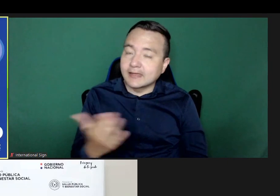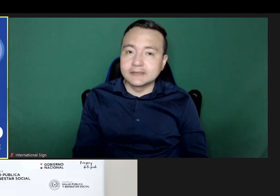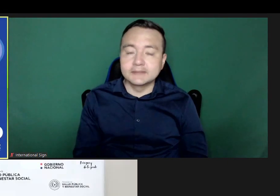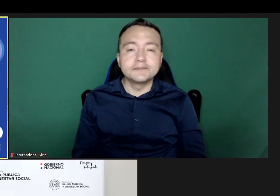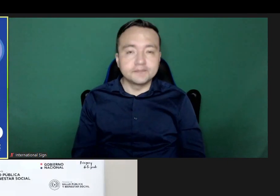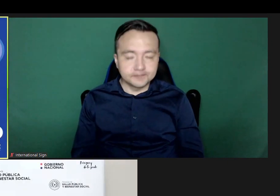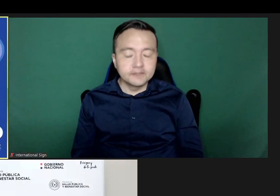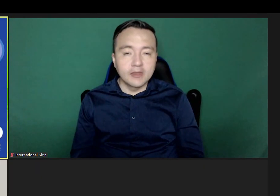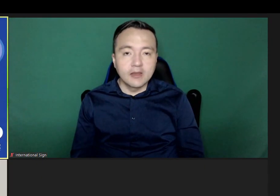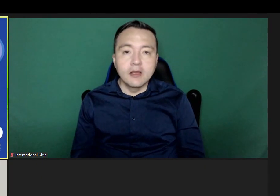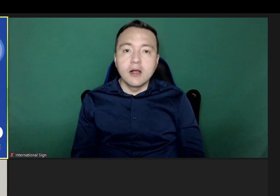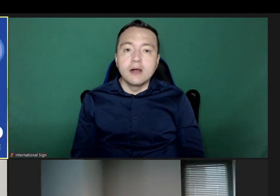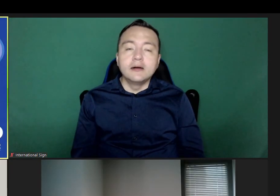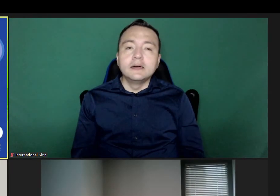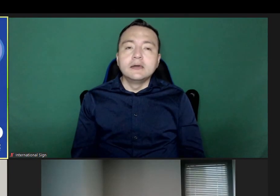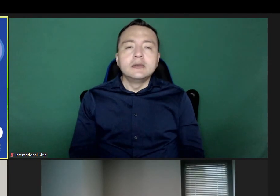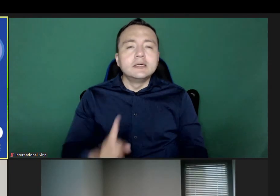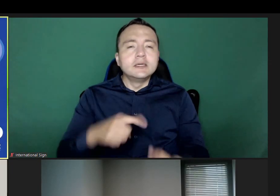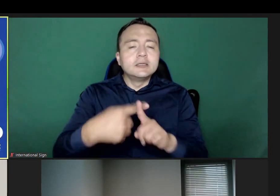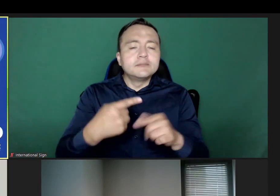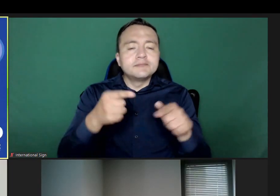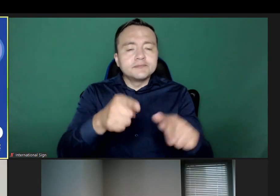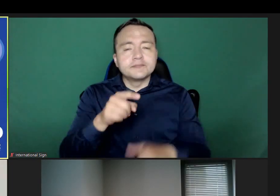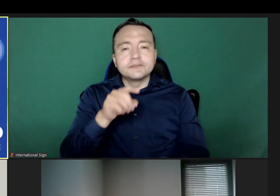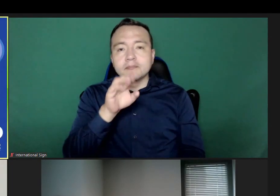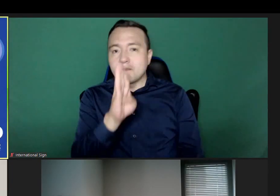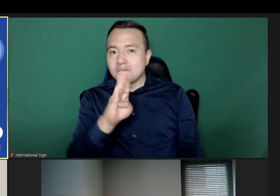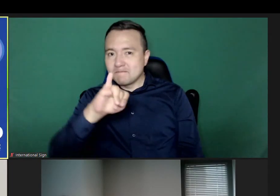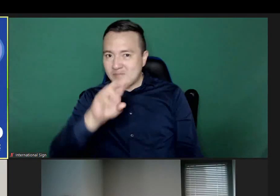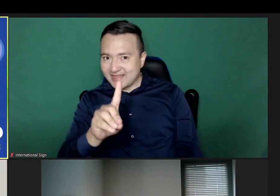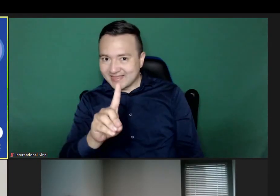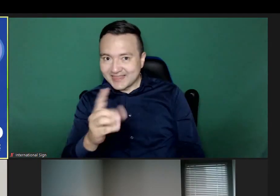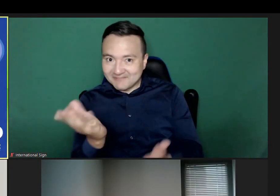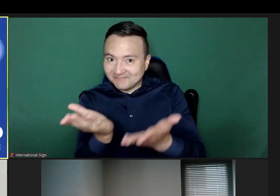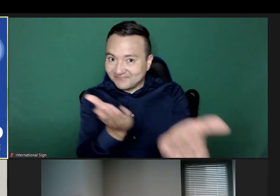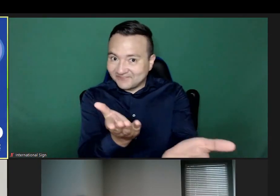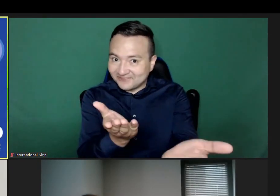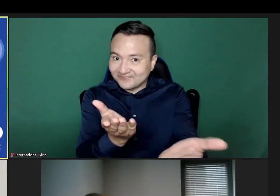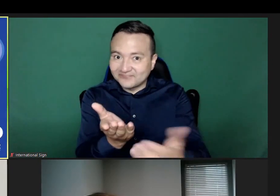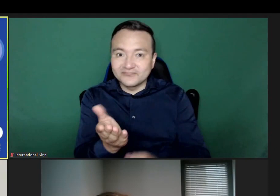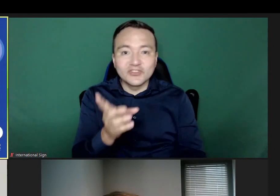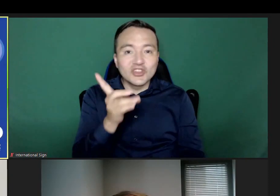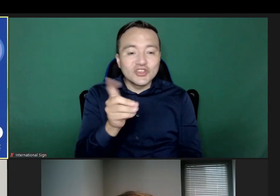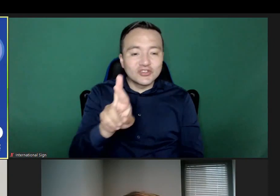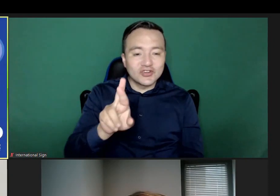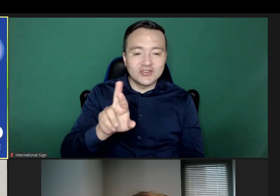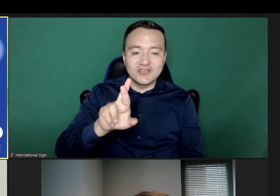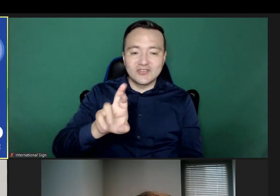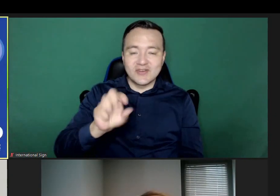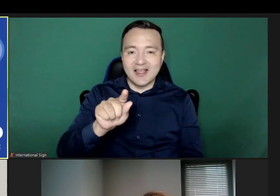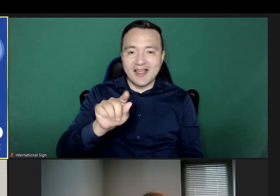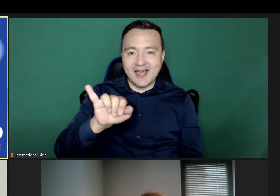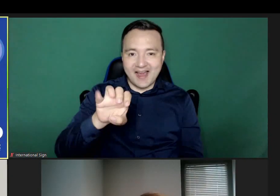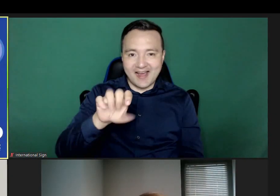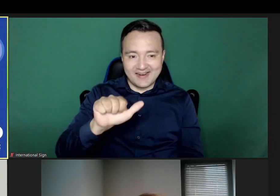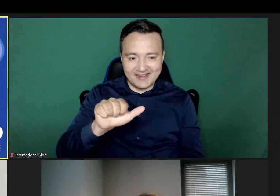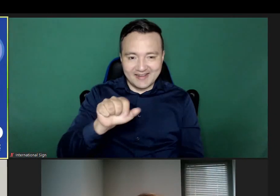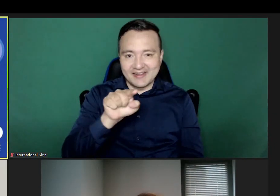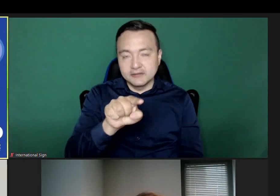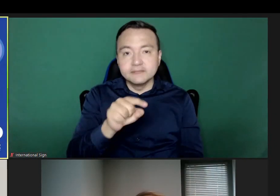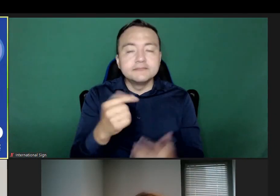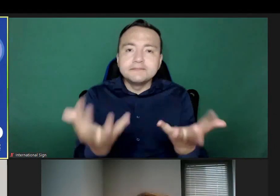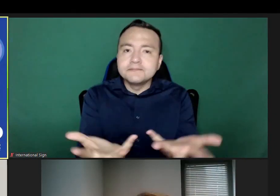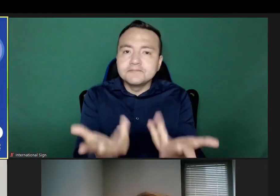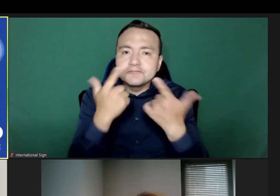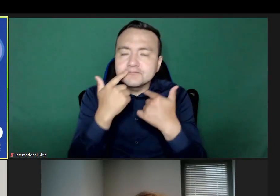Gracias, doctor Sequeira. Y el BID, le paso la palabra a usted, doctor Regalía, para que nos hable de